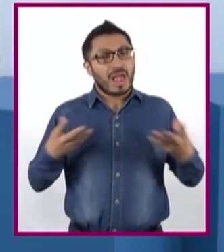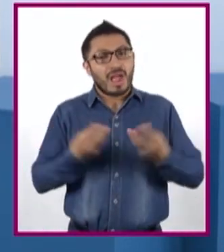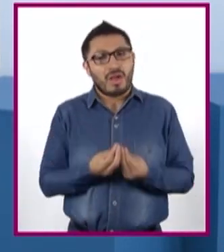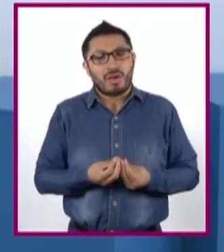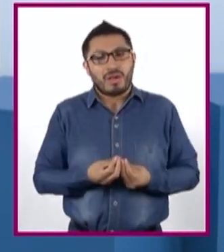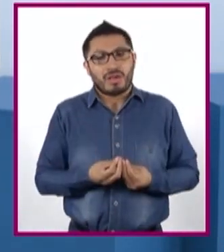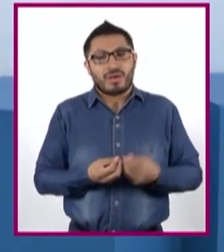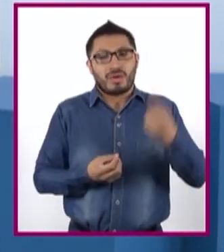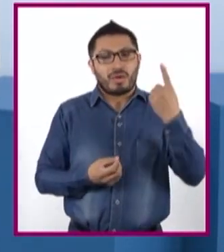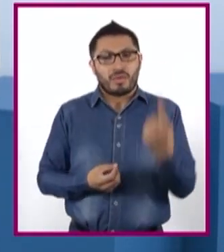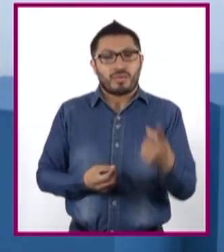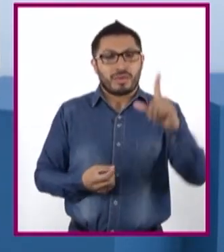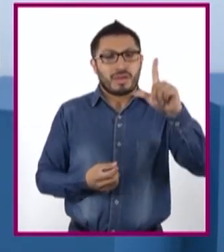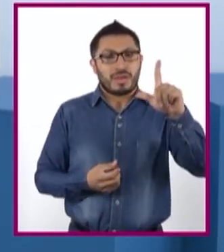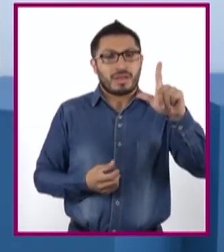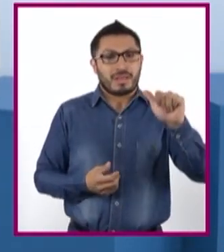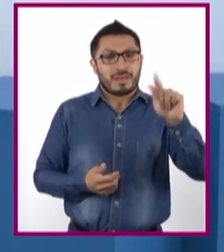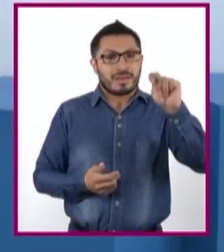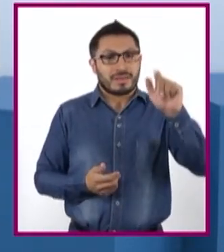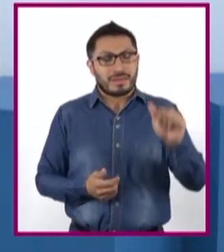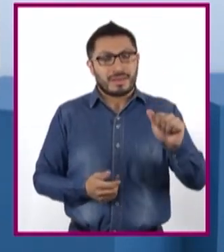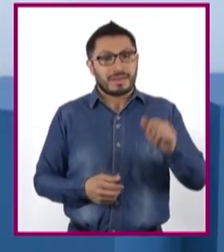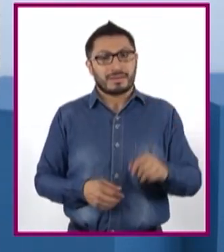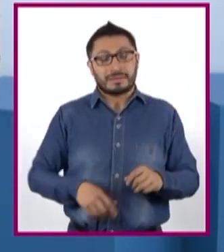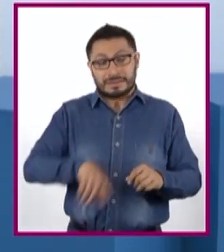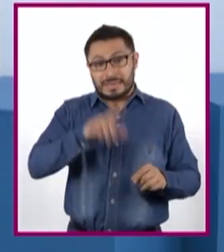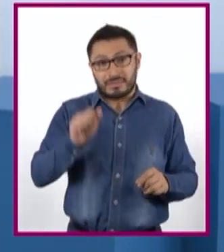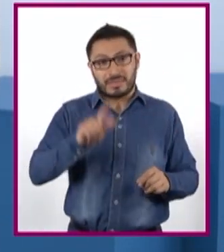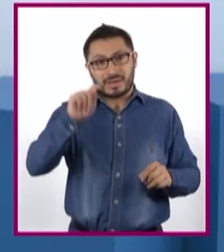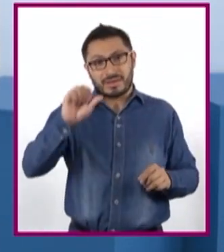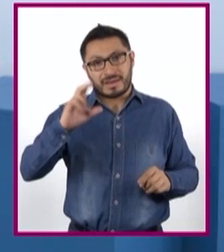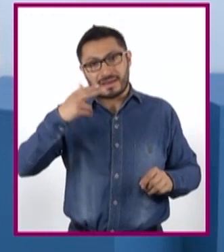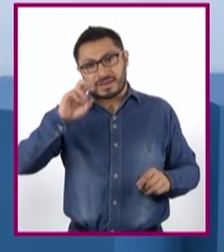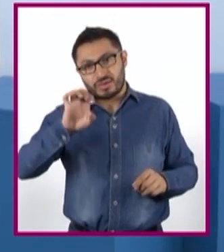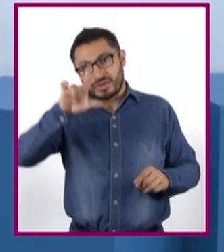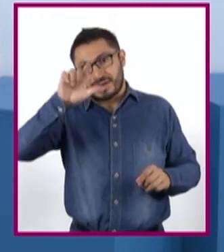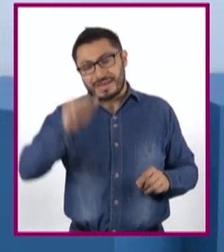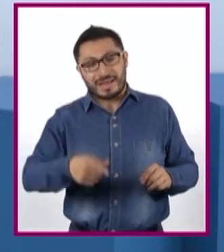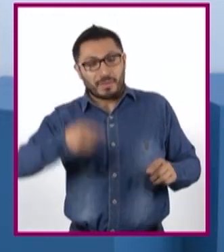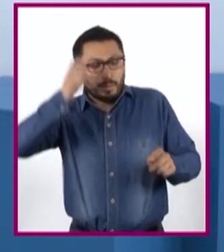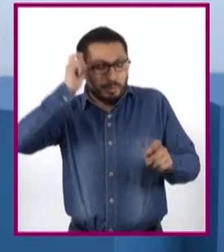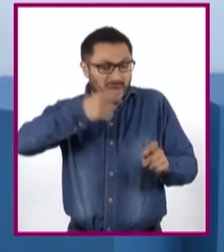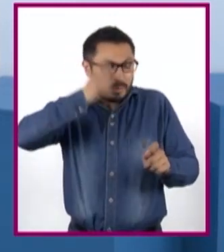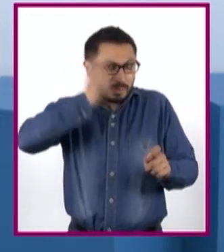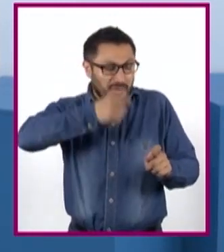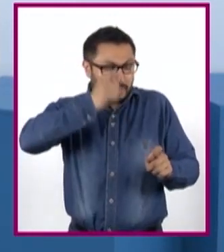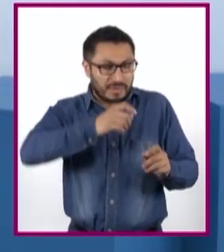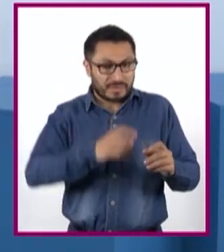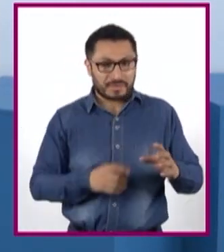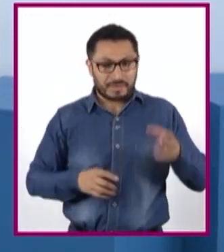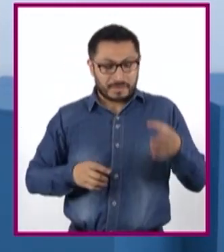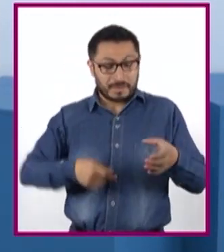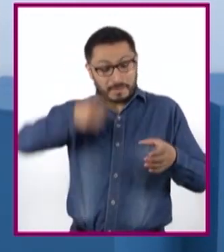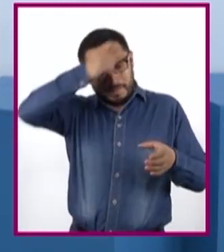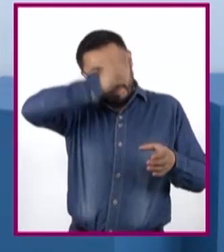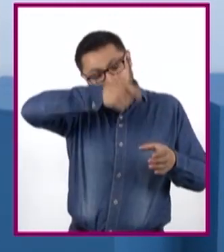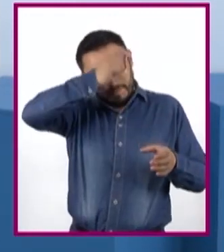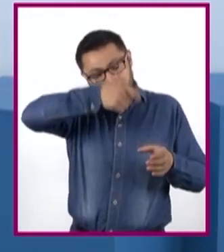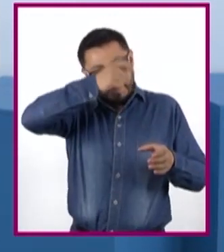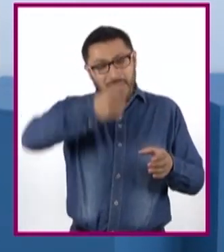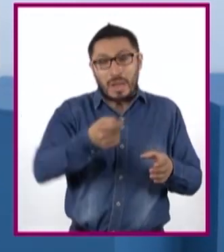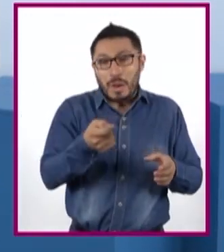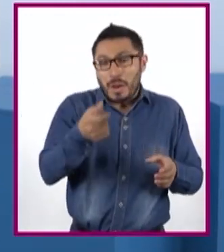una de las latas y con la tachuela perforaremos la parte superior, quedando un